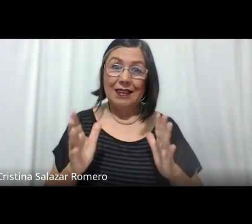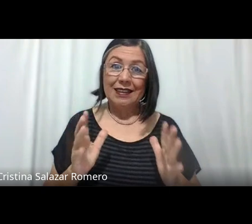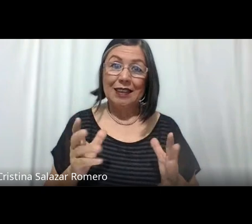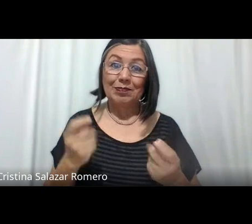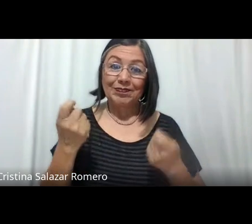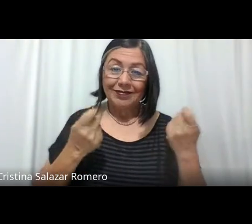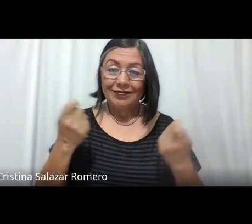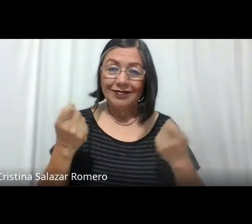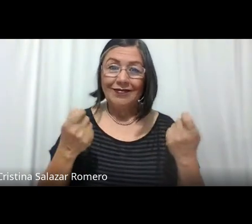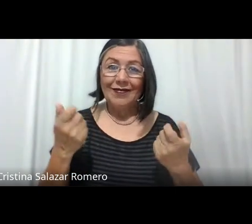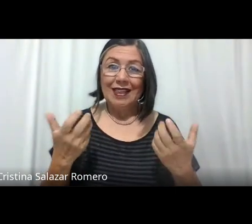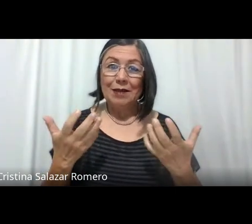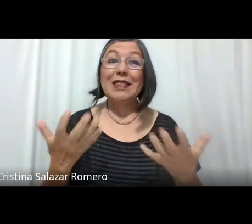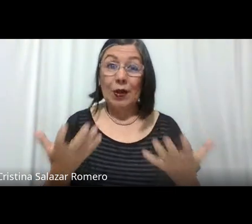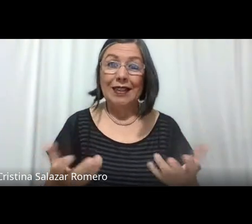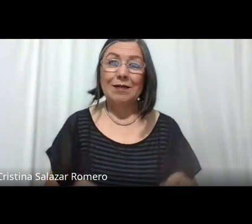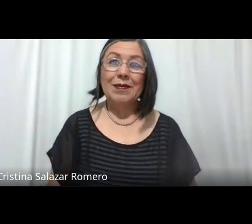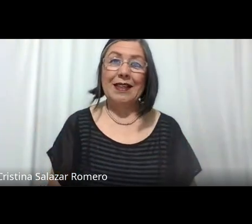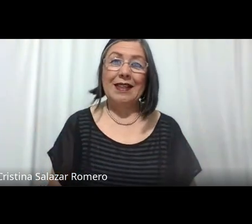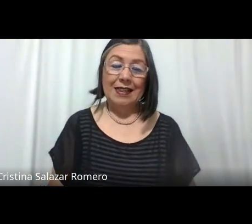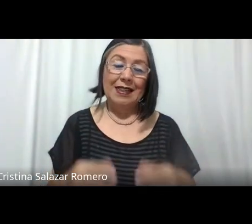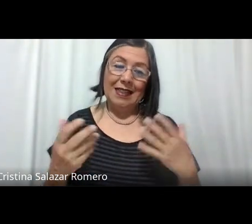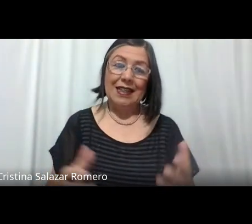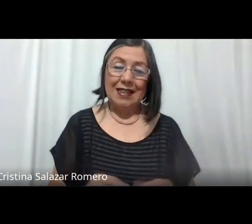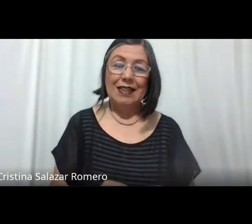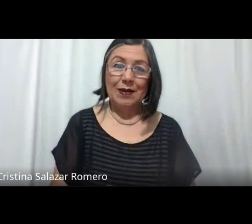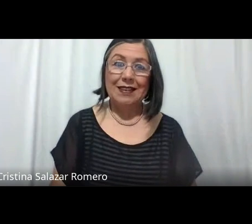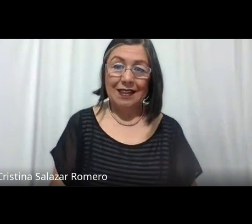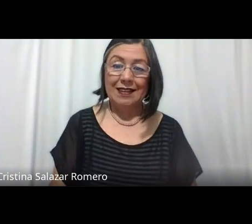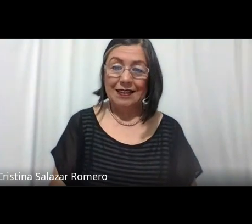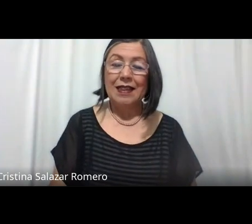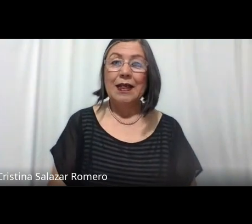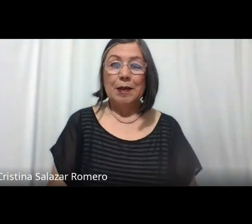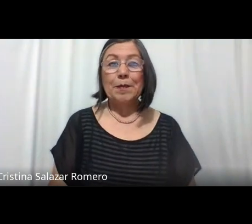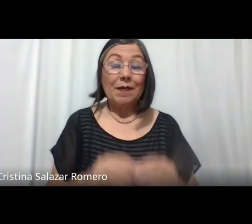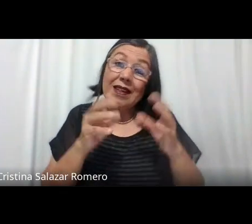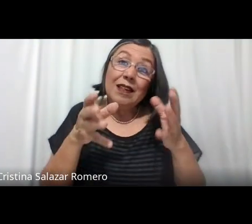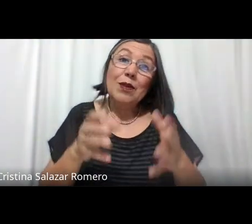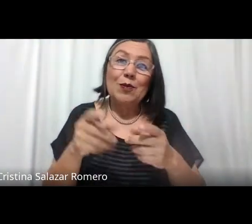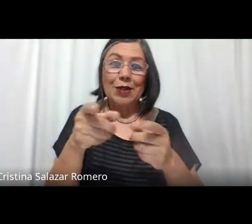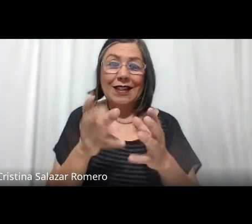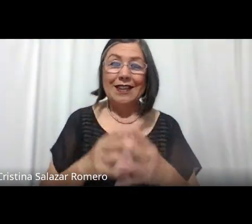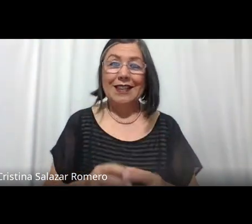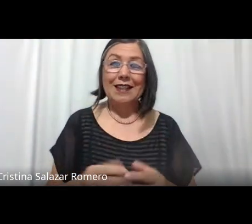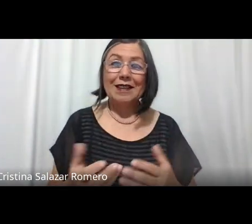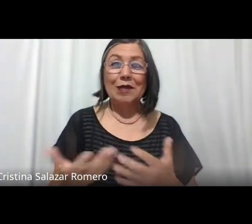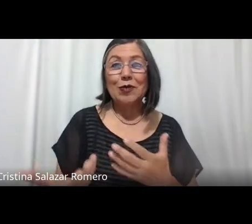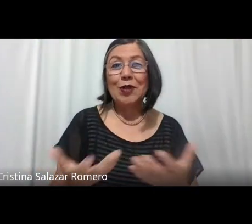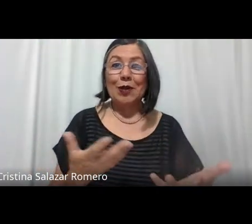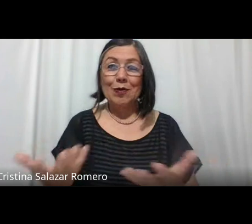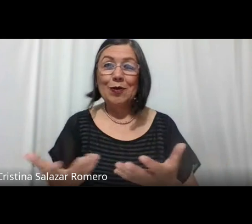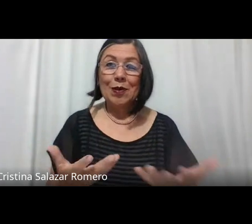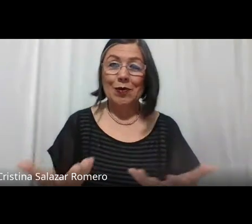la parte visual en la lengua de señas, ¿sí? Y bueno, por ahí decían,